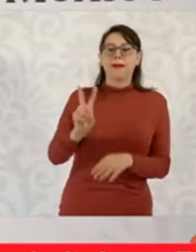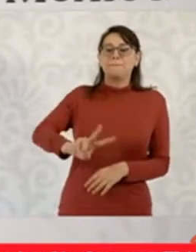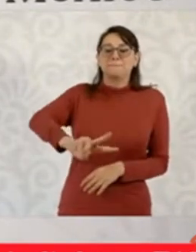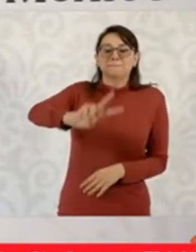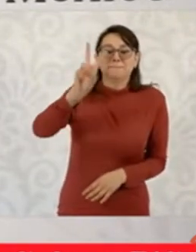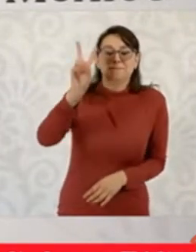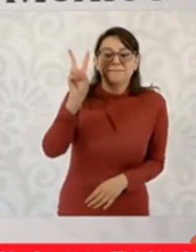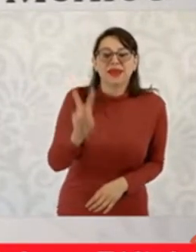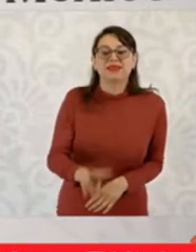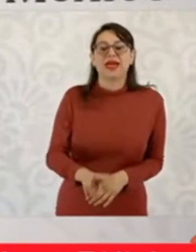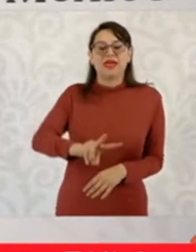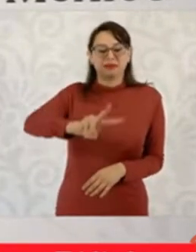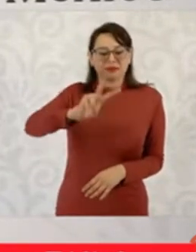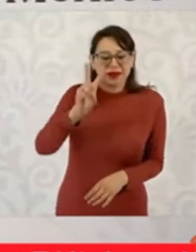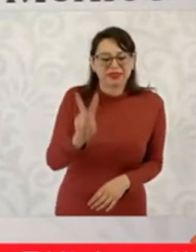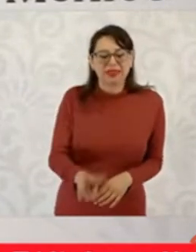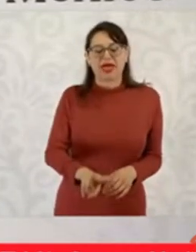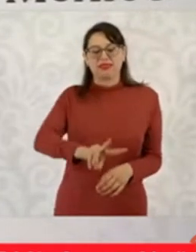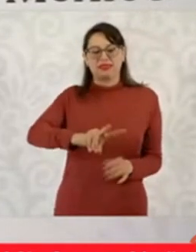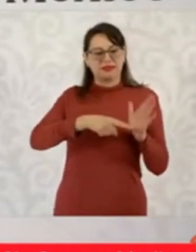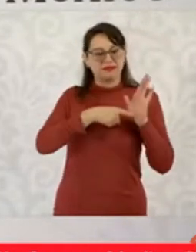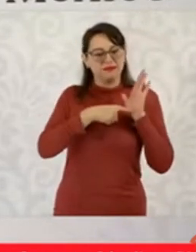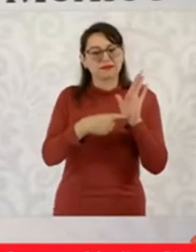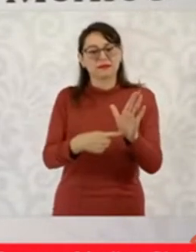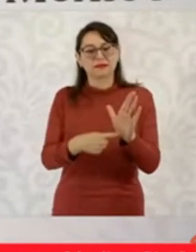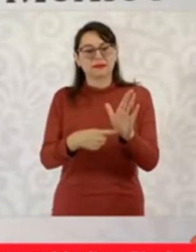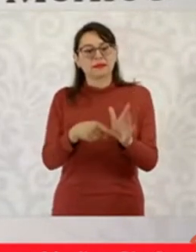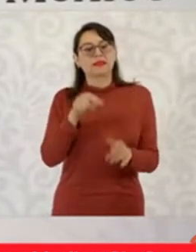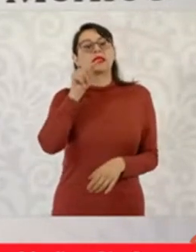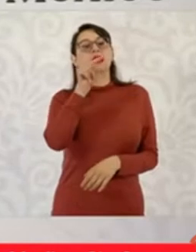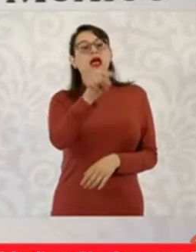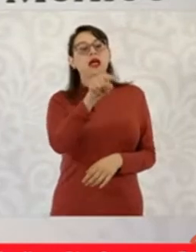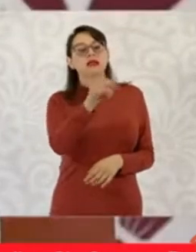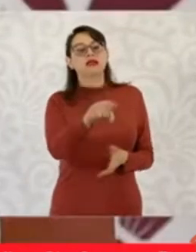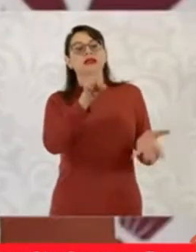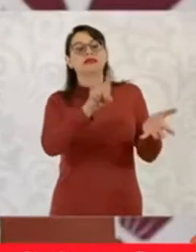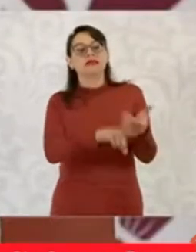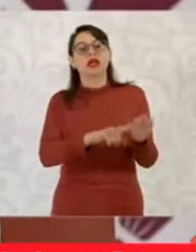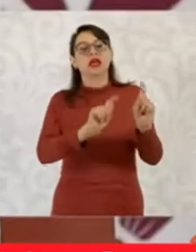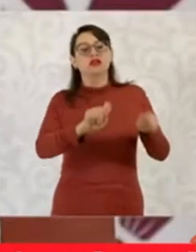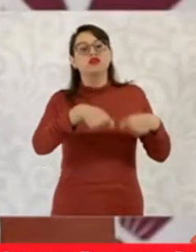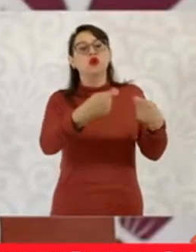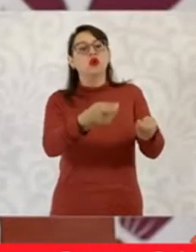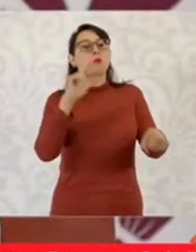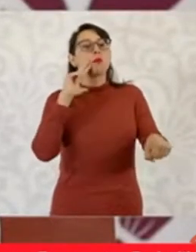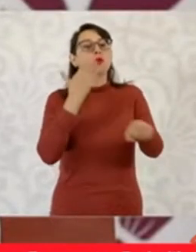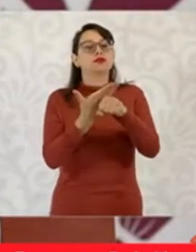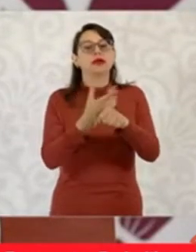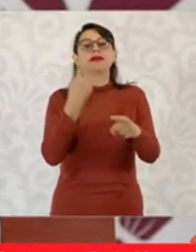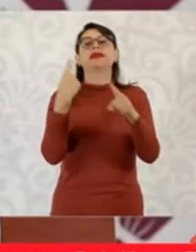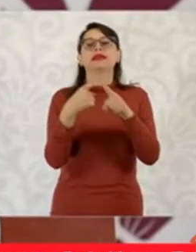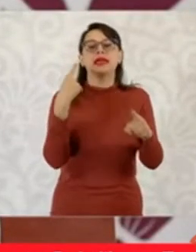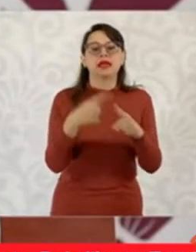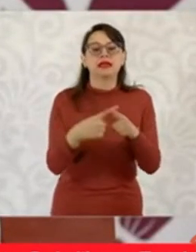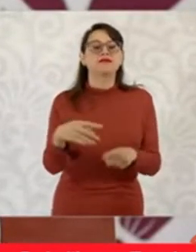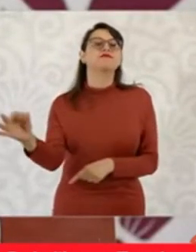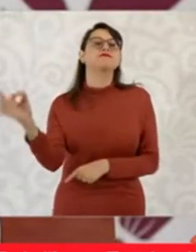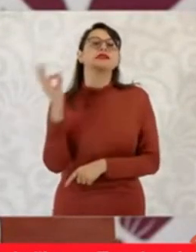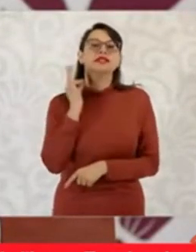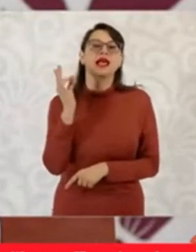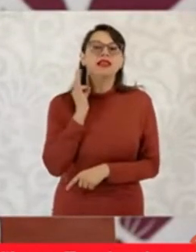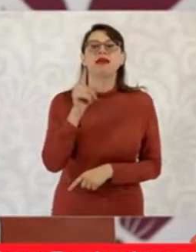Hasta ahora quien sigue teniendo ese predio en custodia es la Fiscalía del Estado de